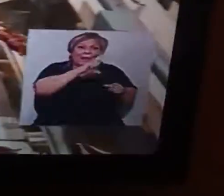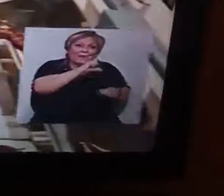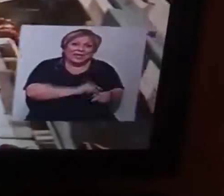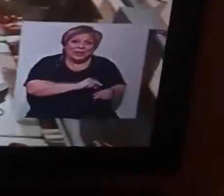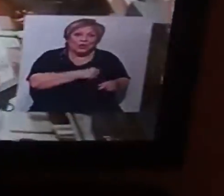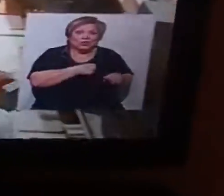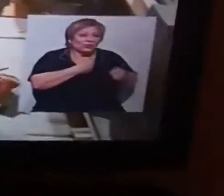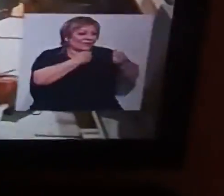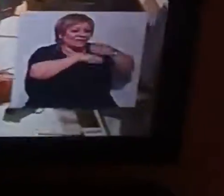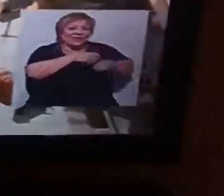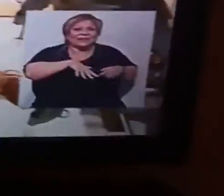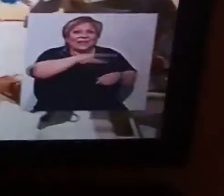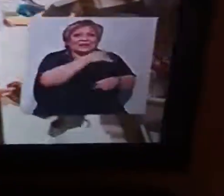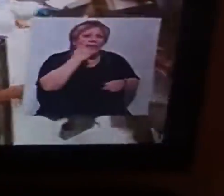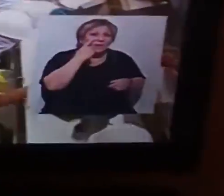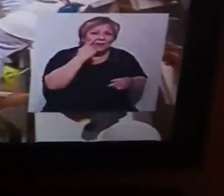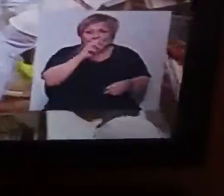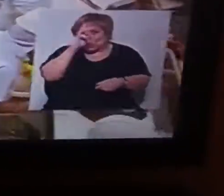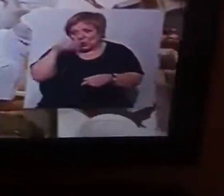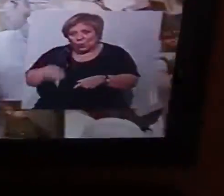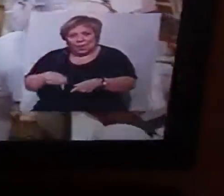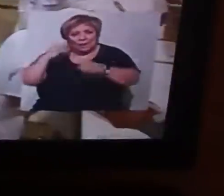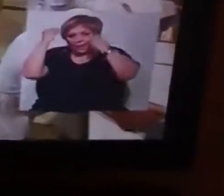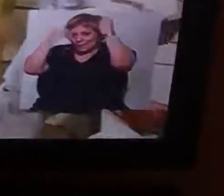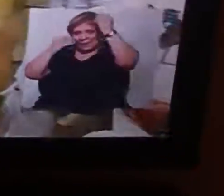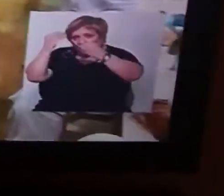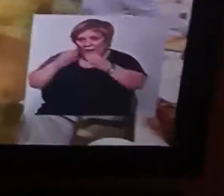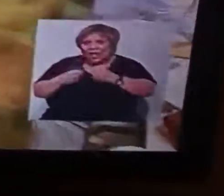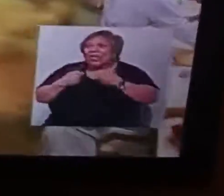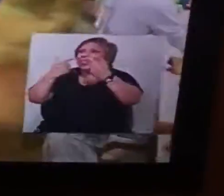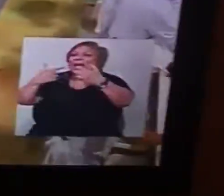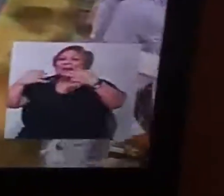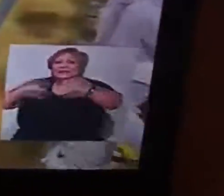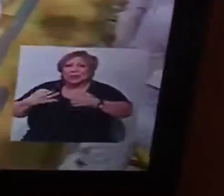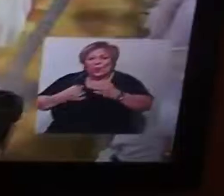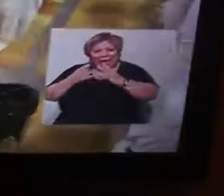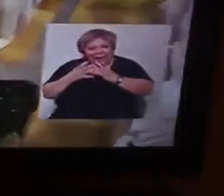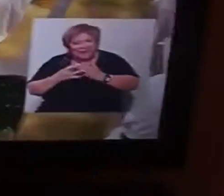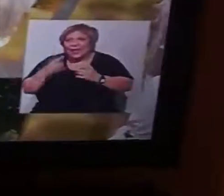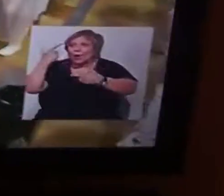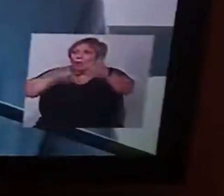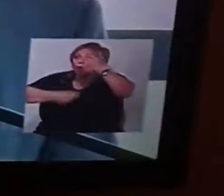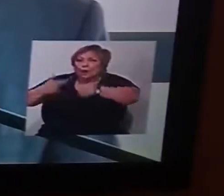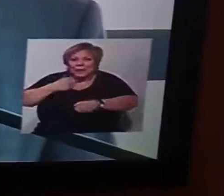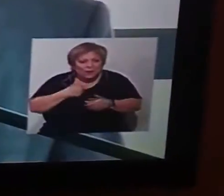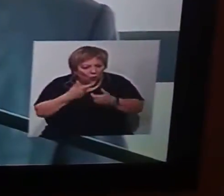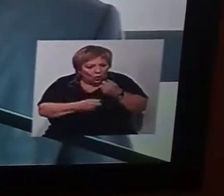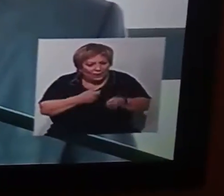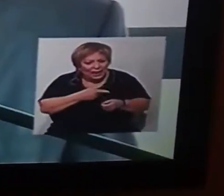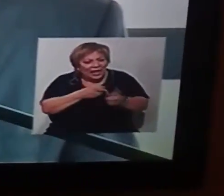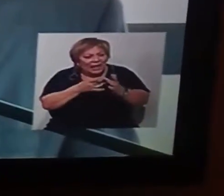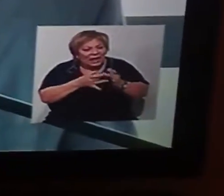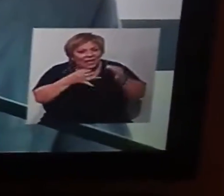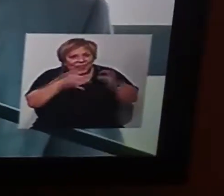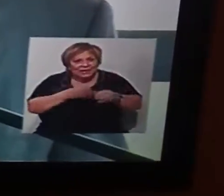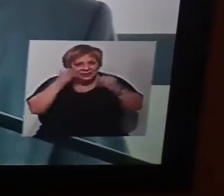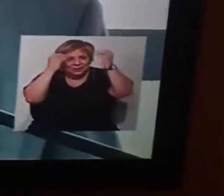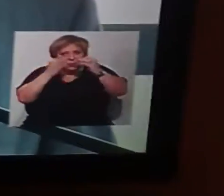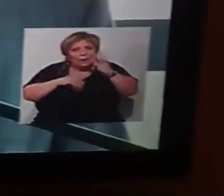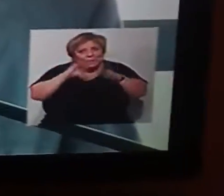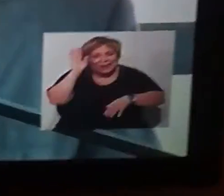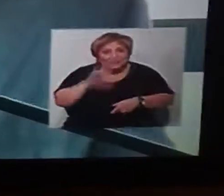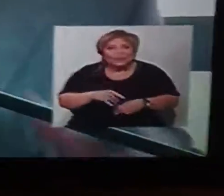mercado interno y se preocupaba de dar garantías a los compradores extranjeros en ningún tiempo celebra